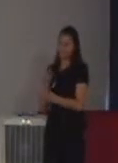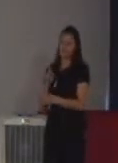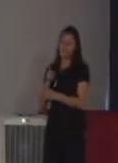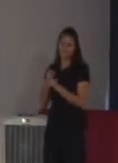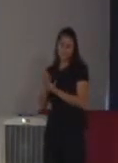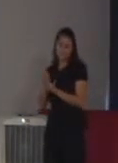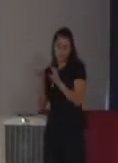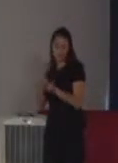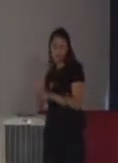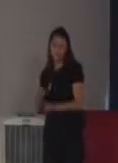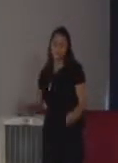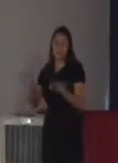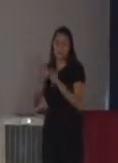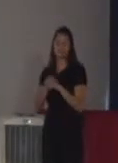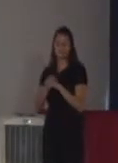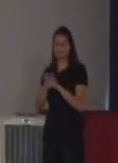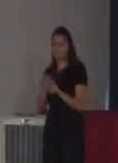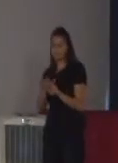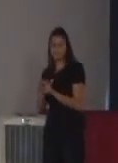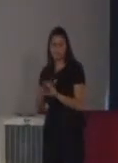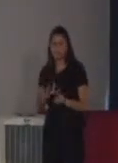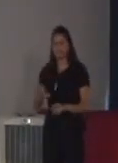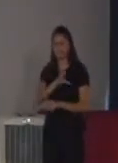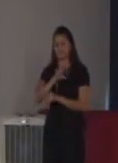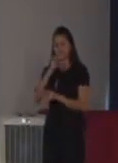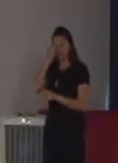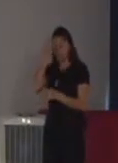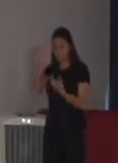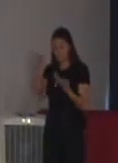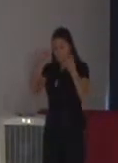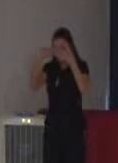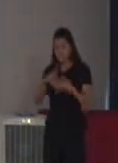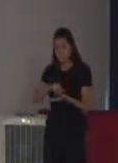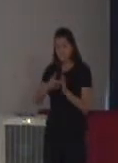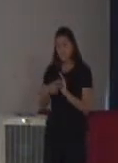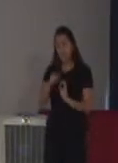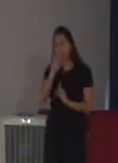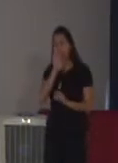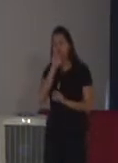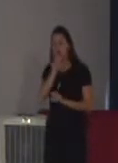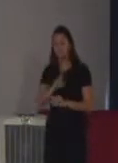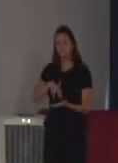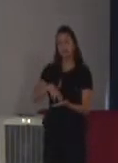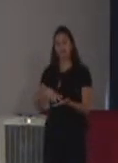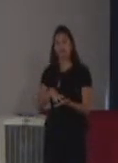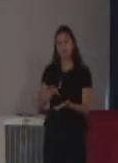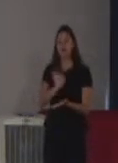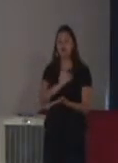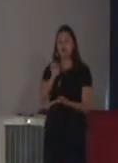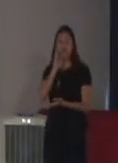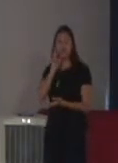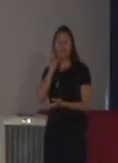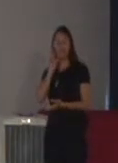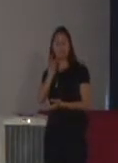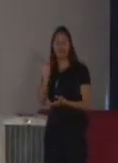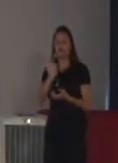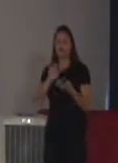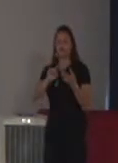entre otras cosas porque efectivamente la discapacidad no es que solo seamos los chuecos y los que no vemos y los que no escuchamos en un